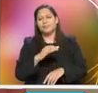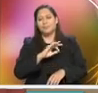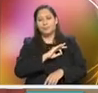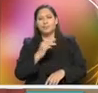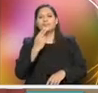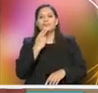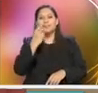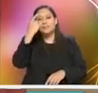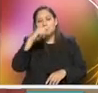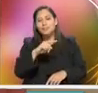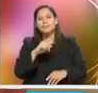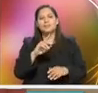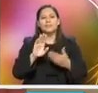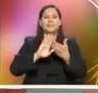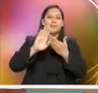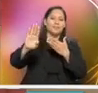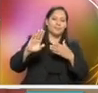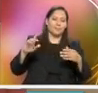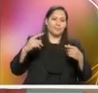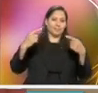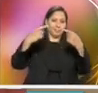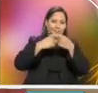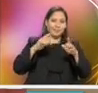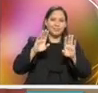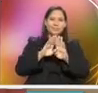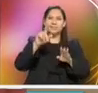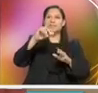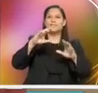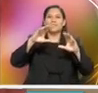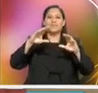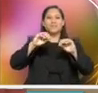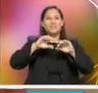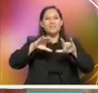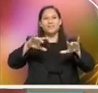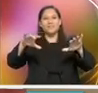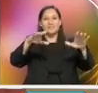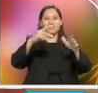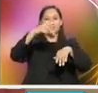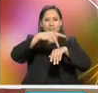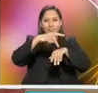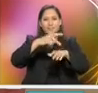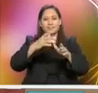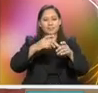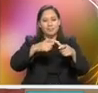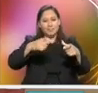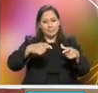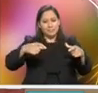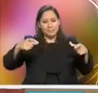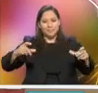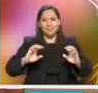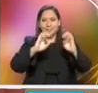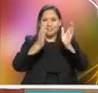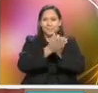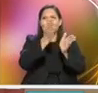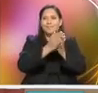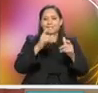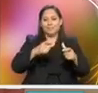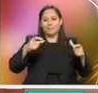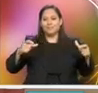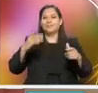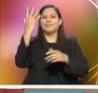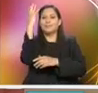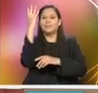hacia, digamos, para contrarrestar un poco cómo la mancha urbana, el cemento, nos está dejando sin áreas verdes en